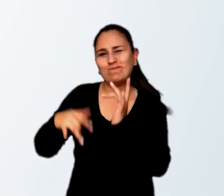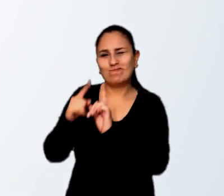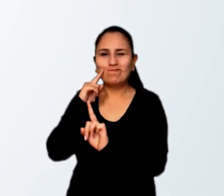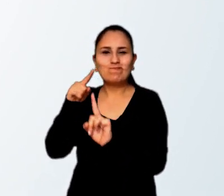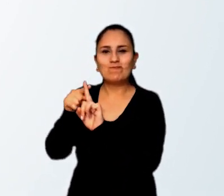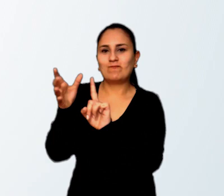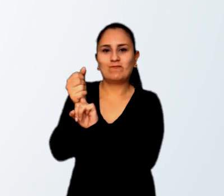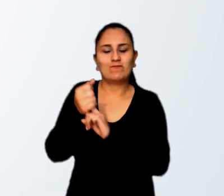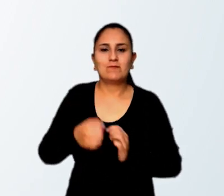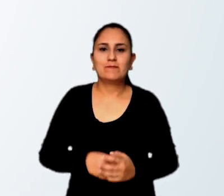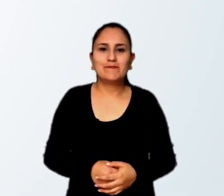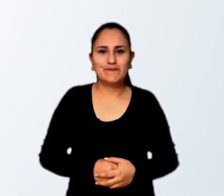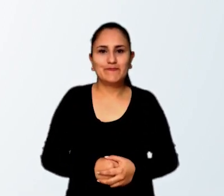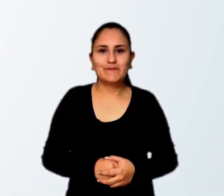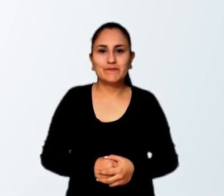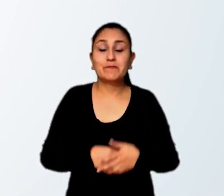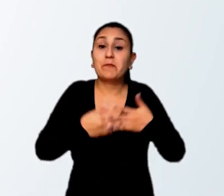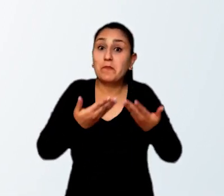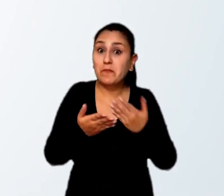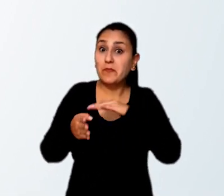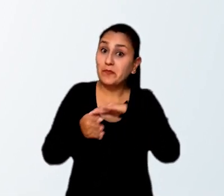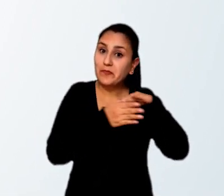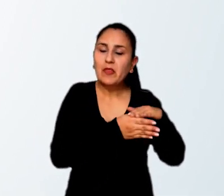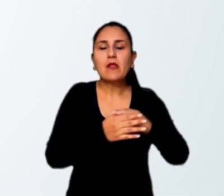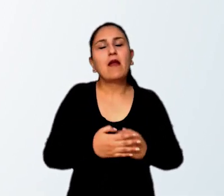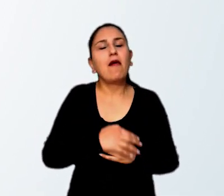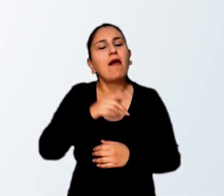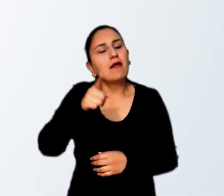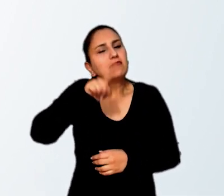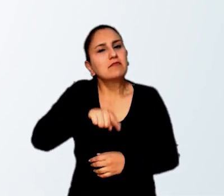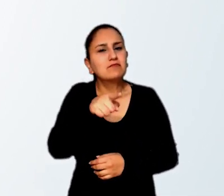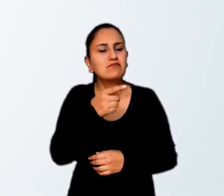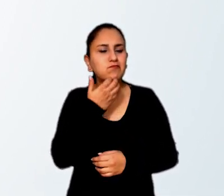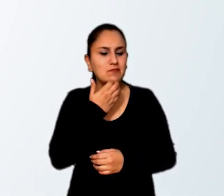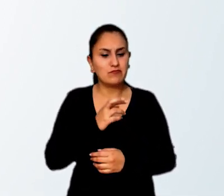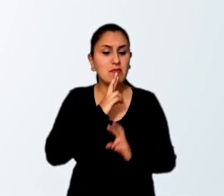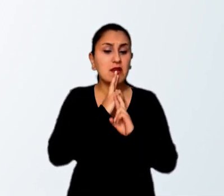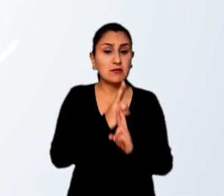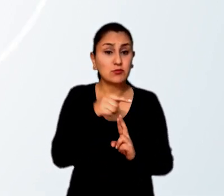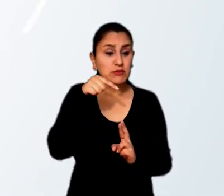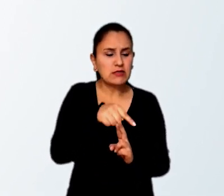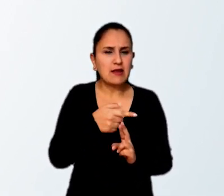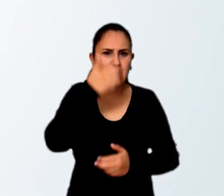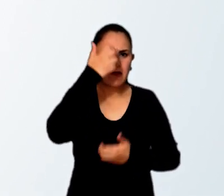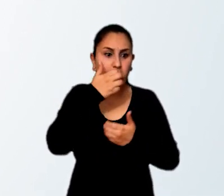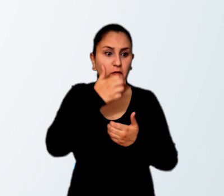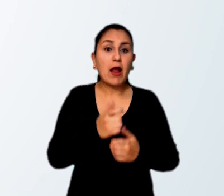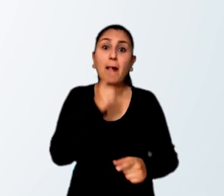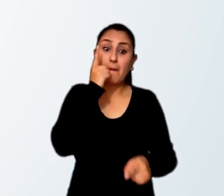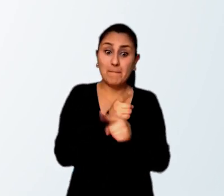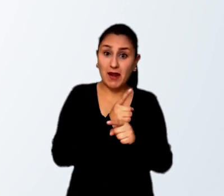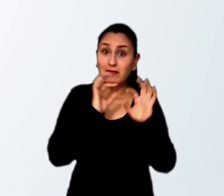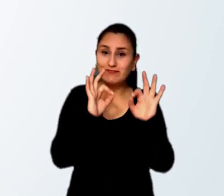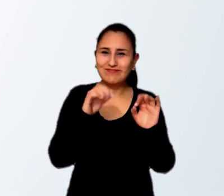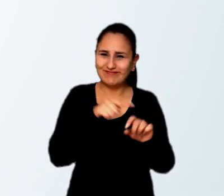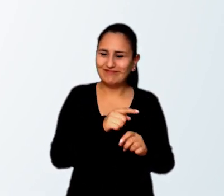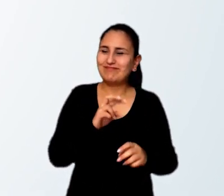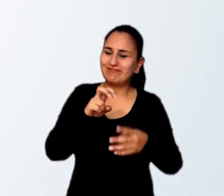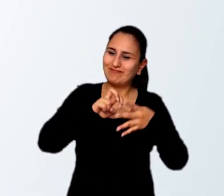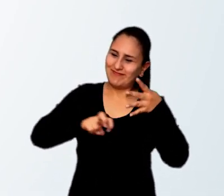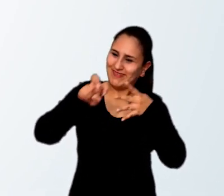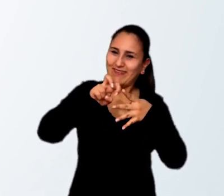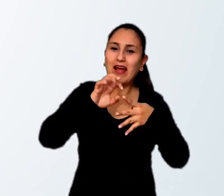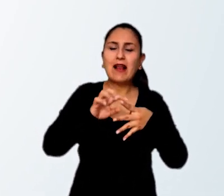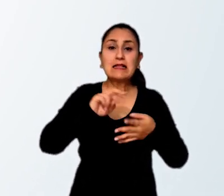por otro lado el hecho de que a una respuesta se valore como esperada no implica necesariamente que sea